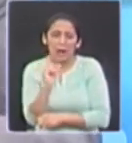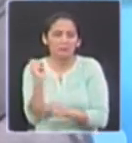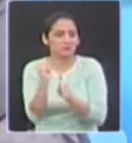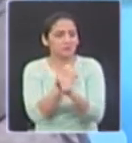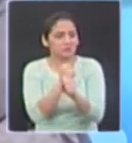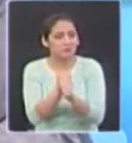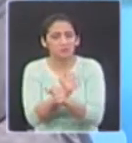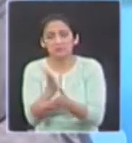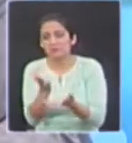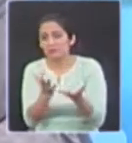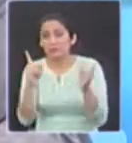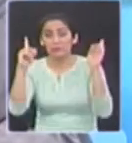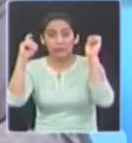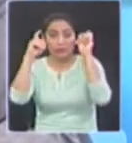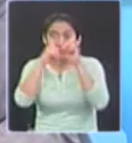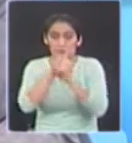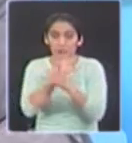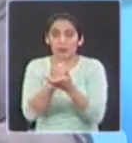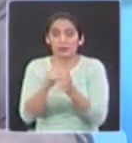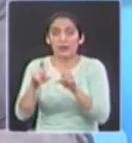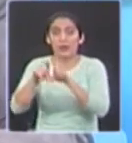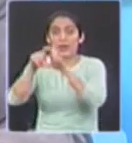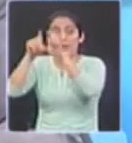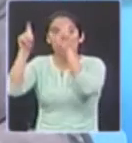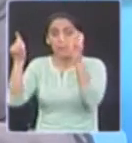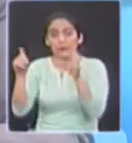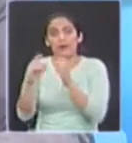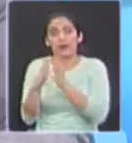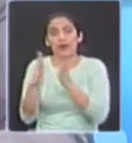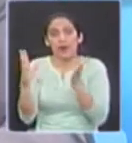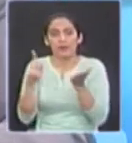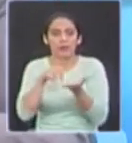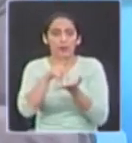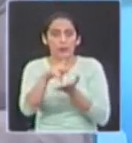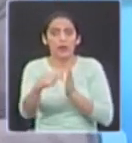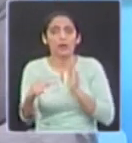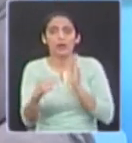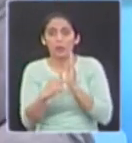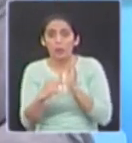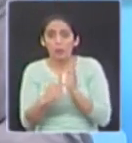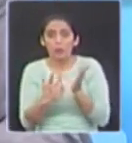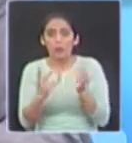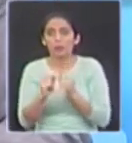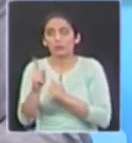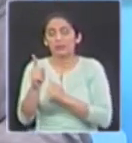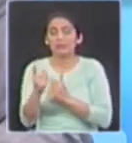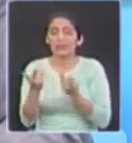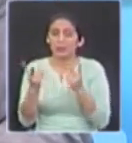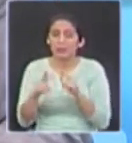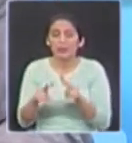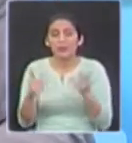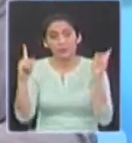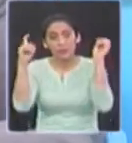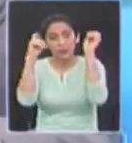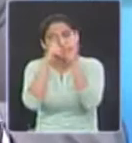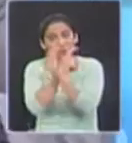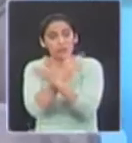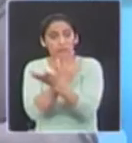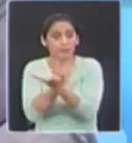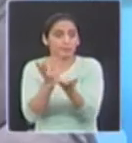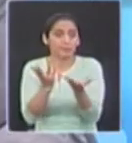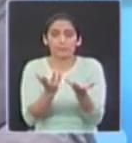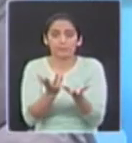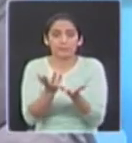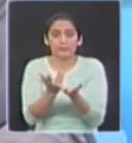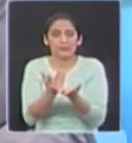afecta competitivamente a las empresas formales que pagan impuestos, que contratan formalmente a las personas y que comienza a generarse un